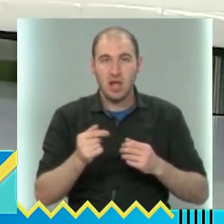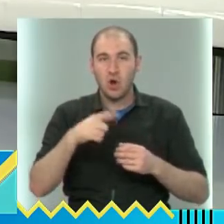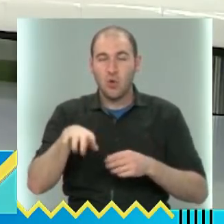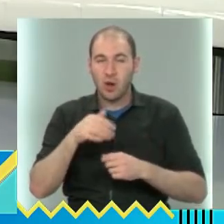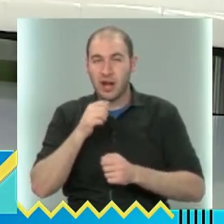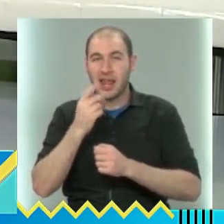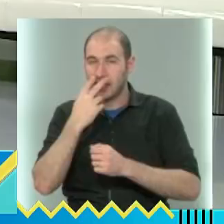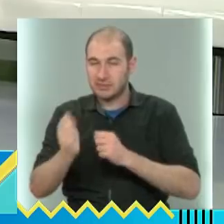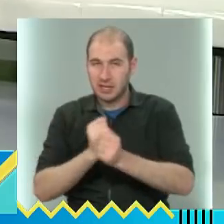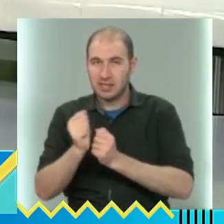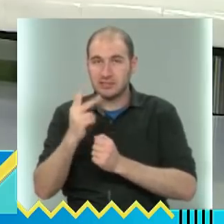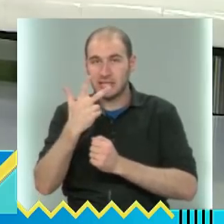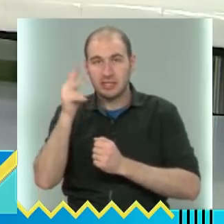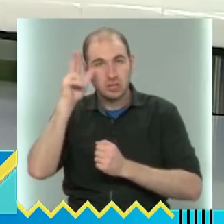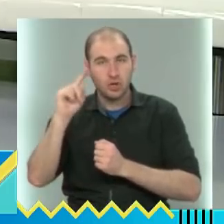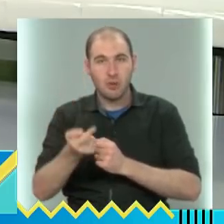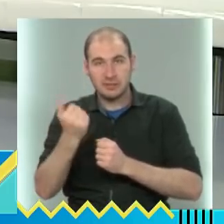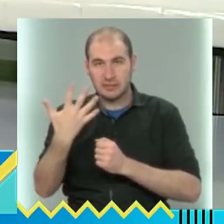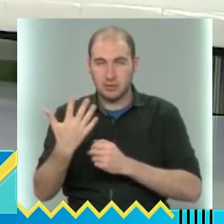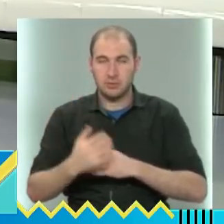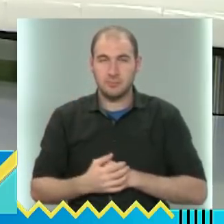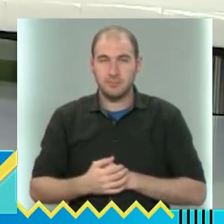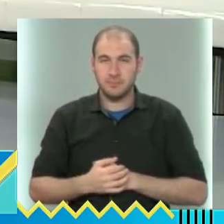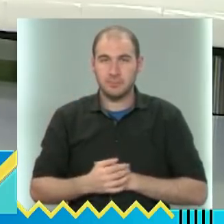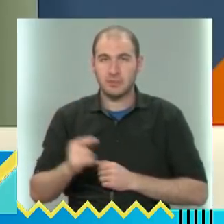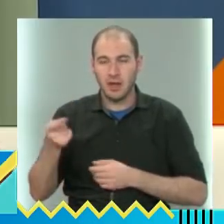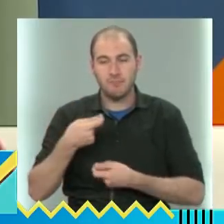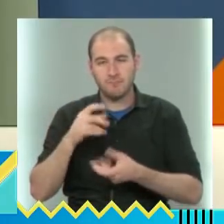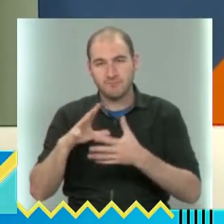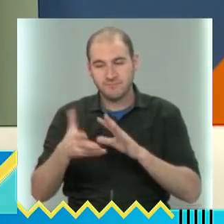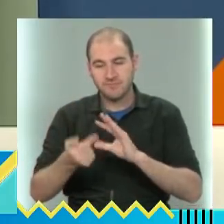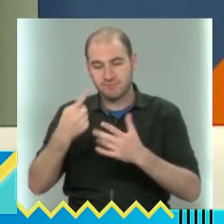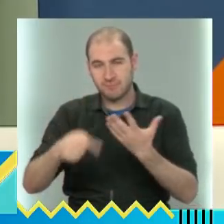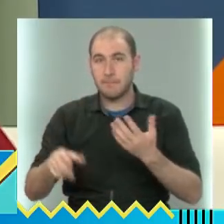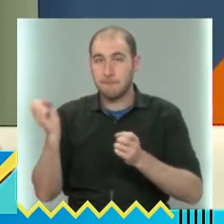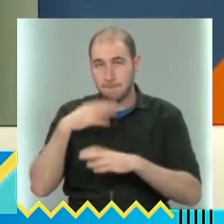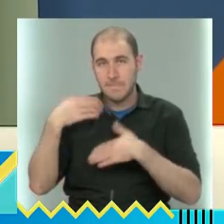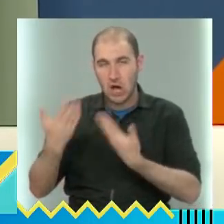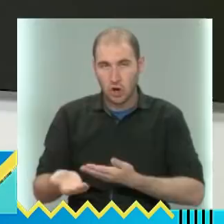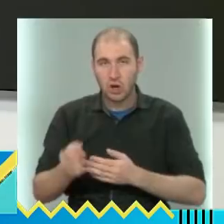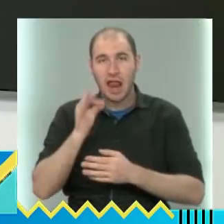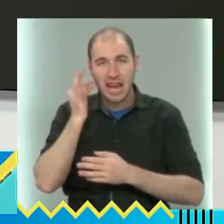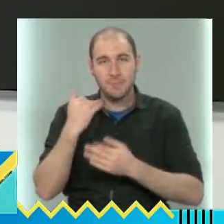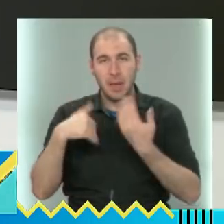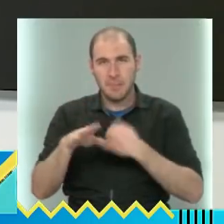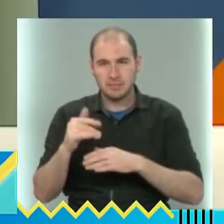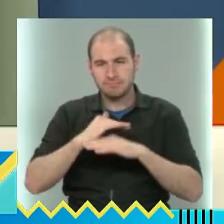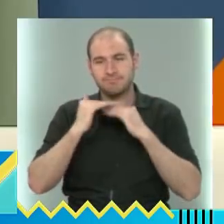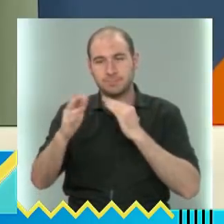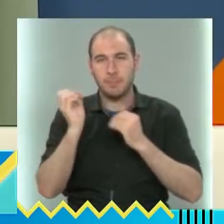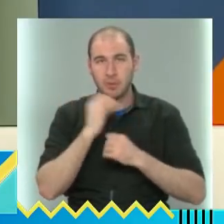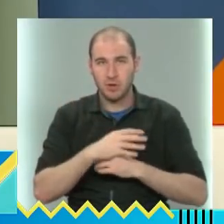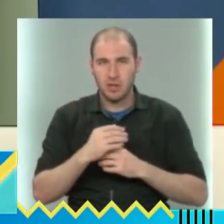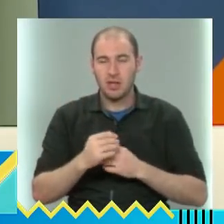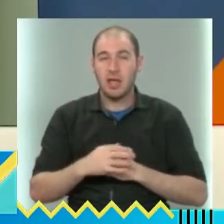centrales termoeléctricas, el 38,5%. Entonces, hay maneras mucho mejores, más limpias, más sustentables,